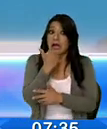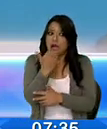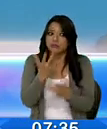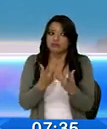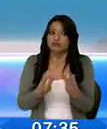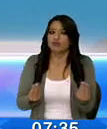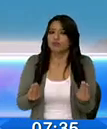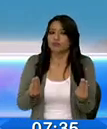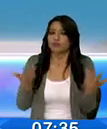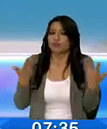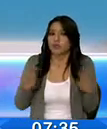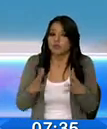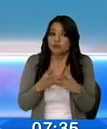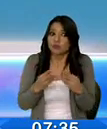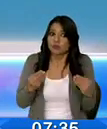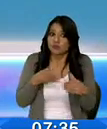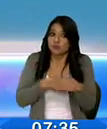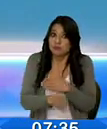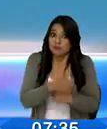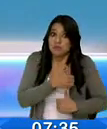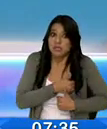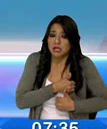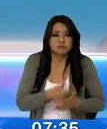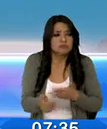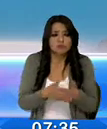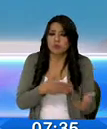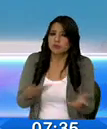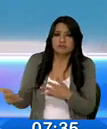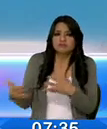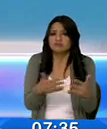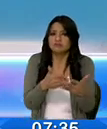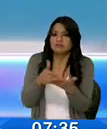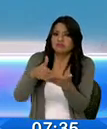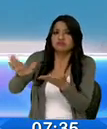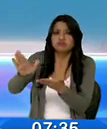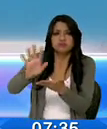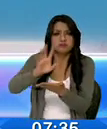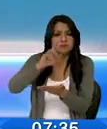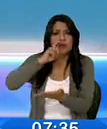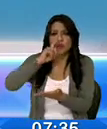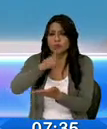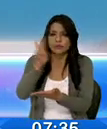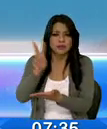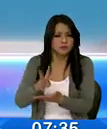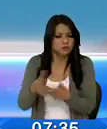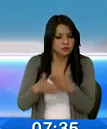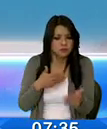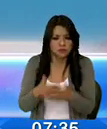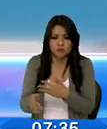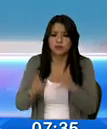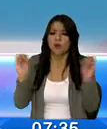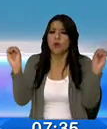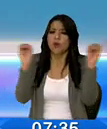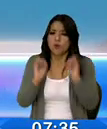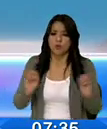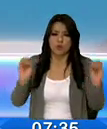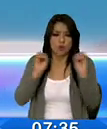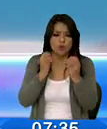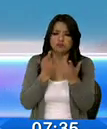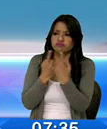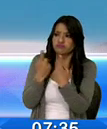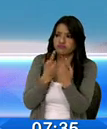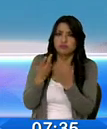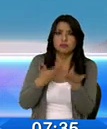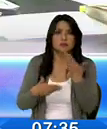salida. Si es una salida armada, entonces estaremos dispuestos a la salida armada en Venezuela. Si es una salida